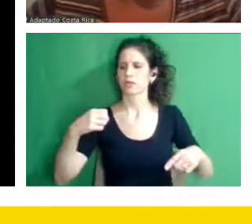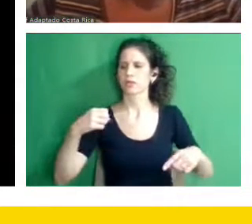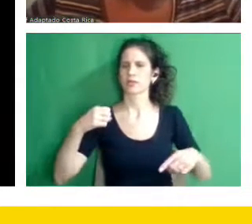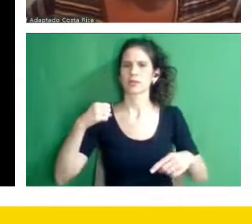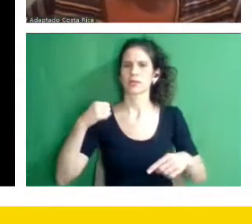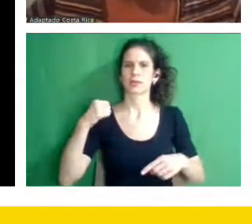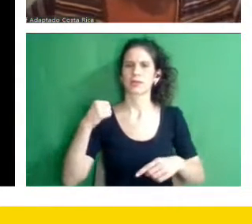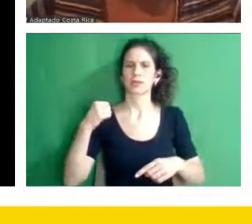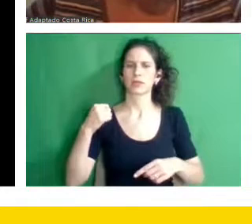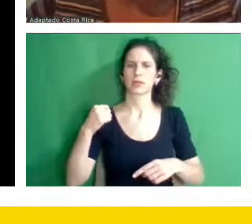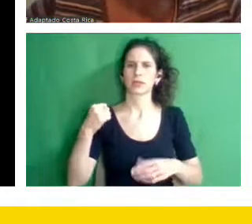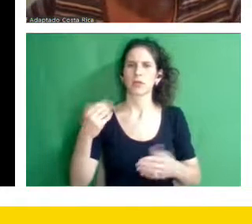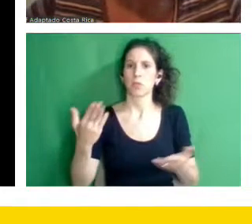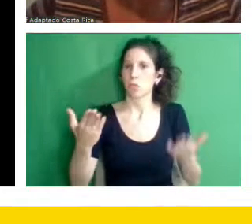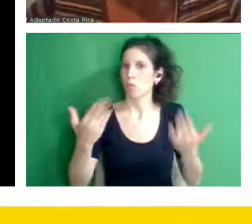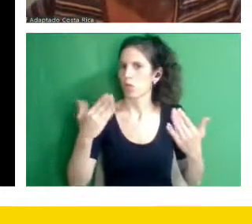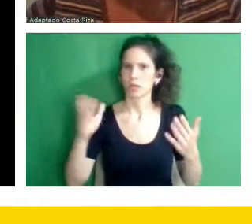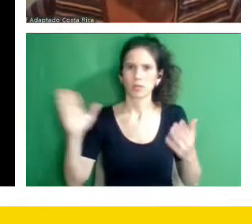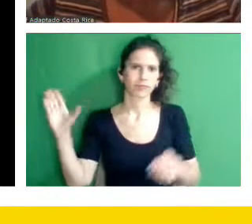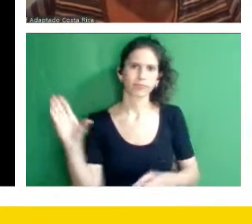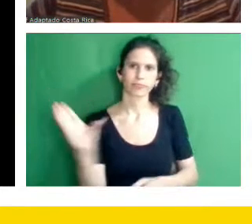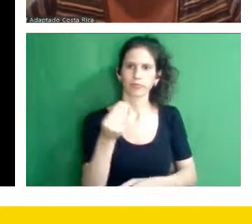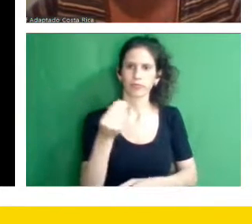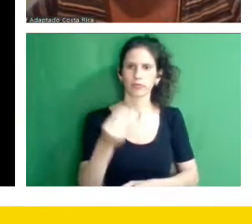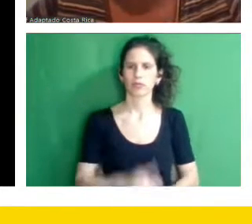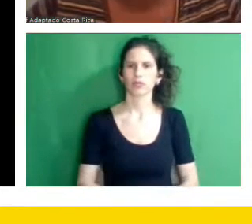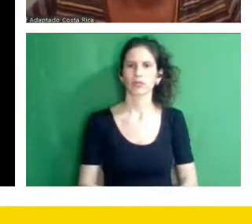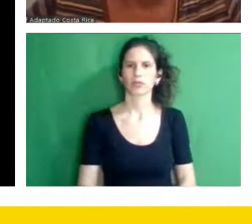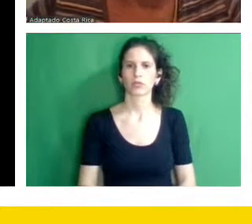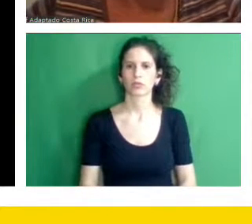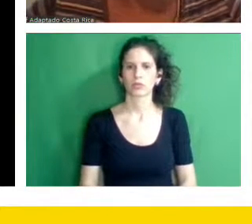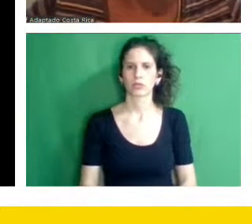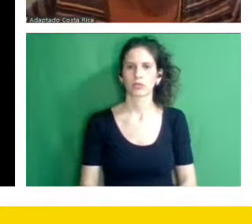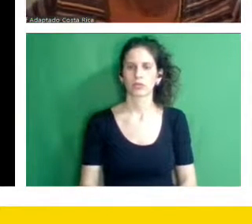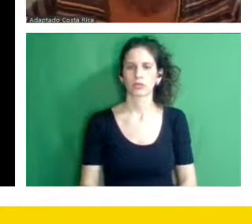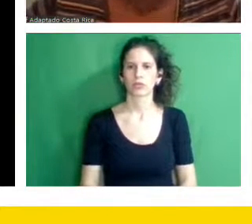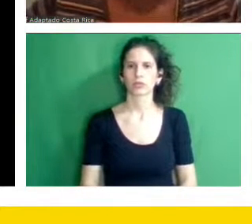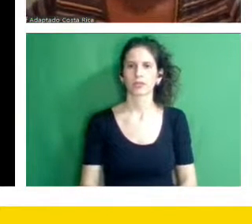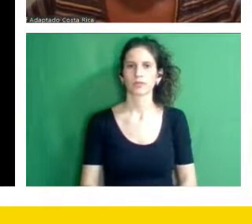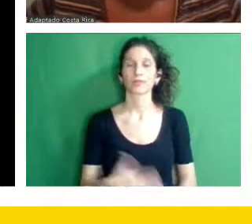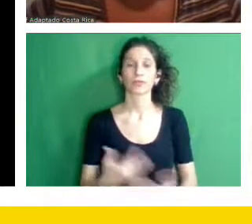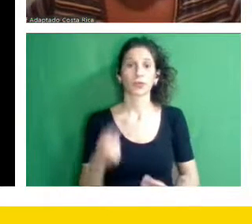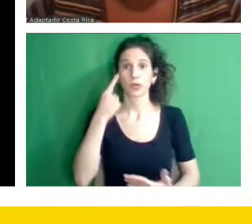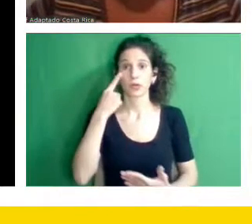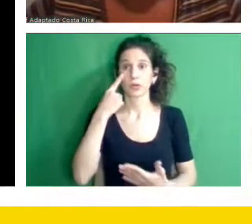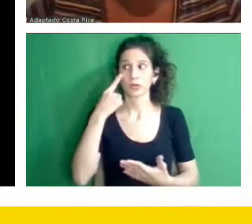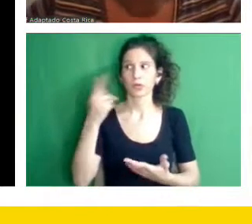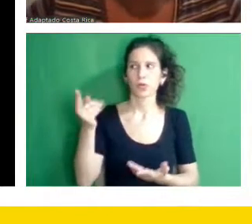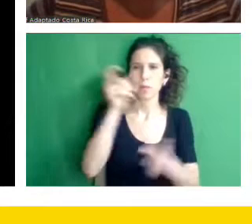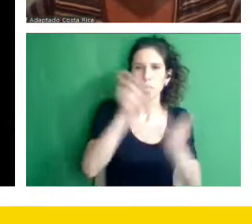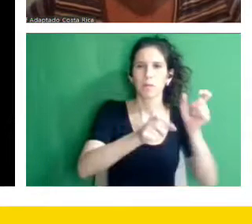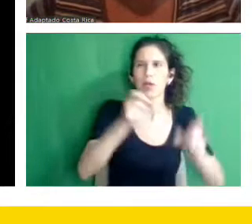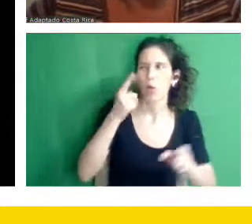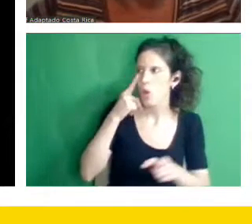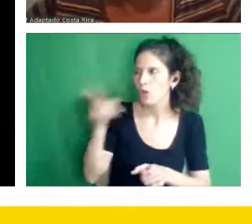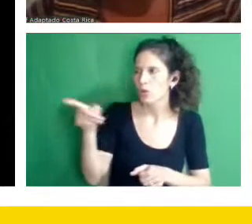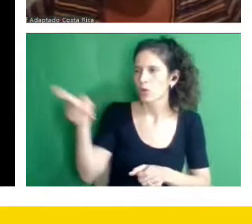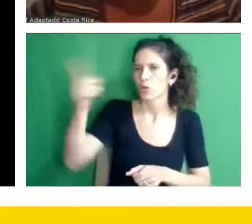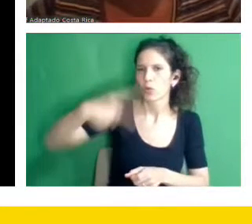los, ¿verdad? De cómo nos conocemos, los hijos de lo imposible. En el